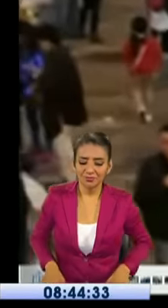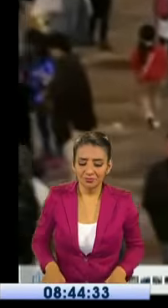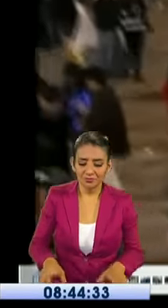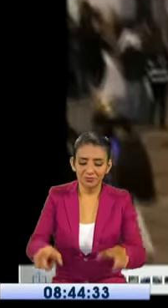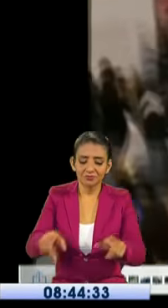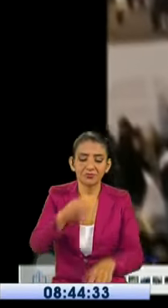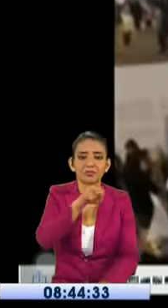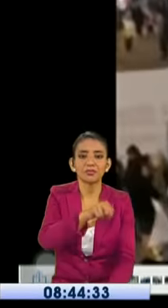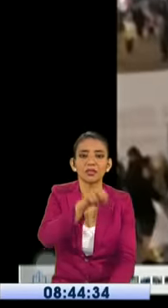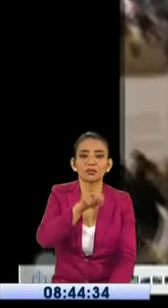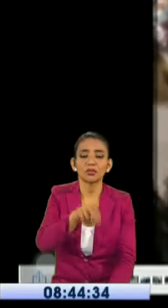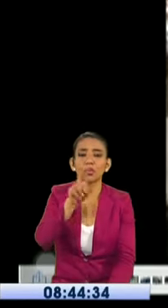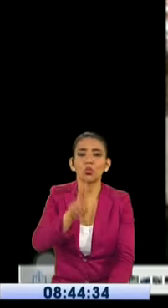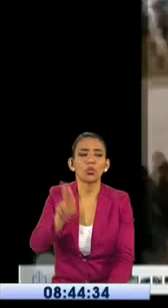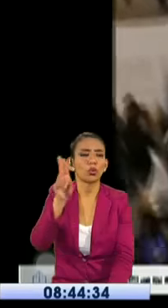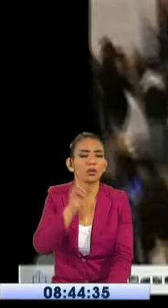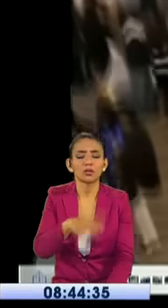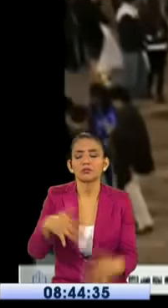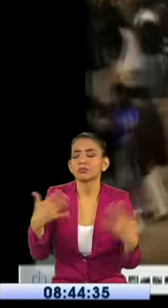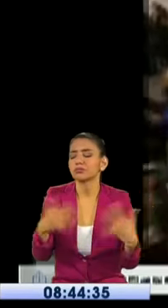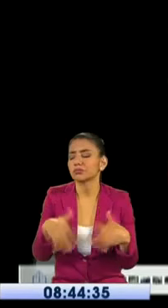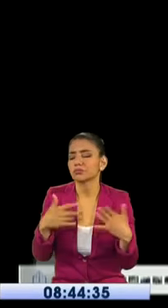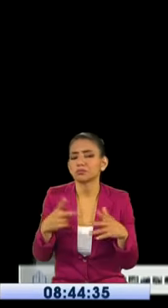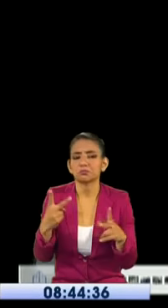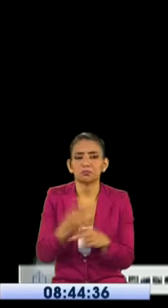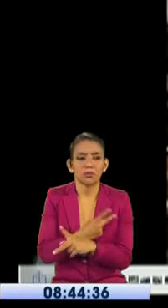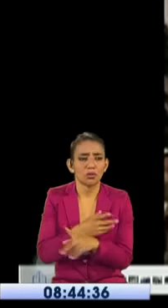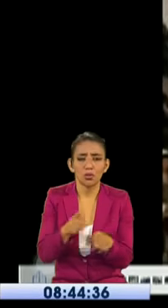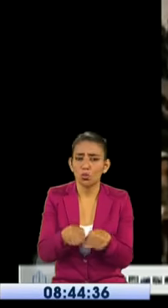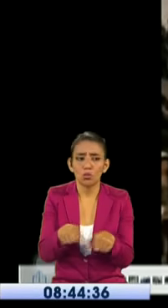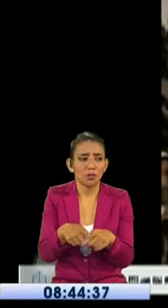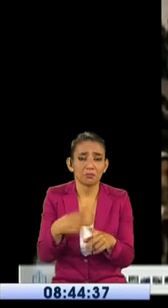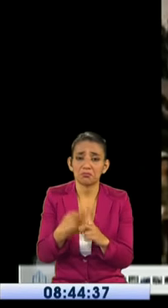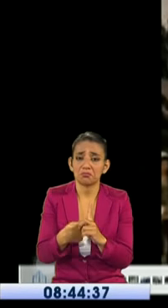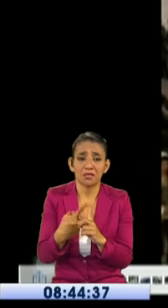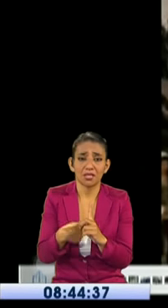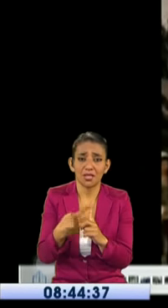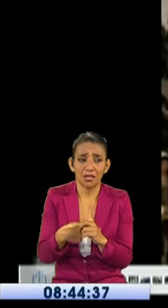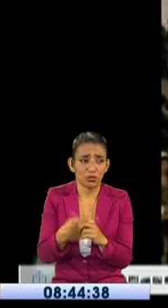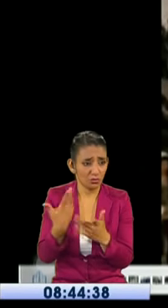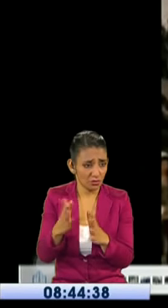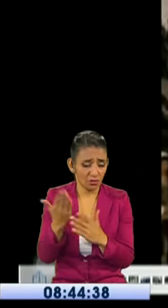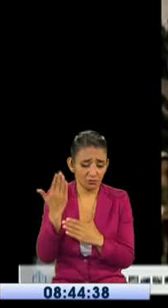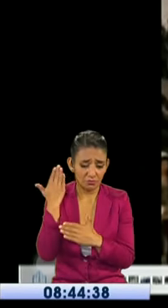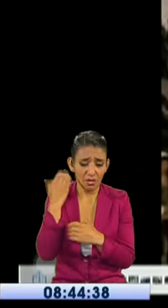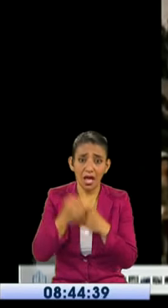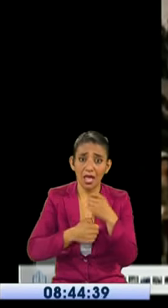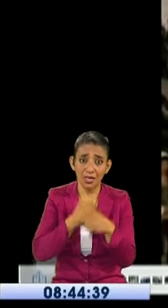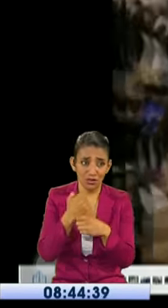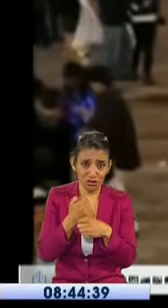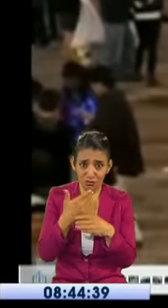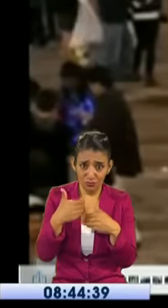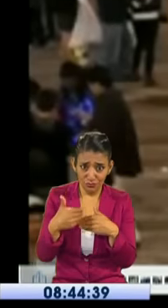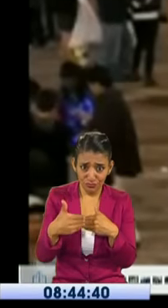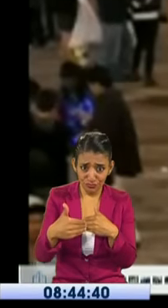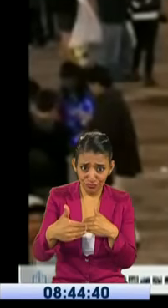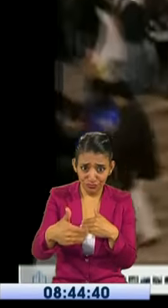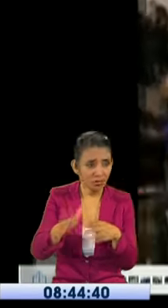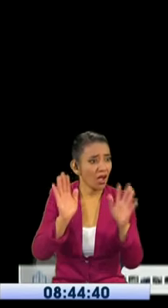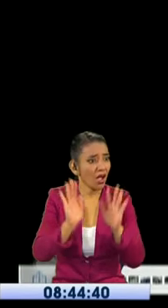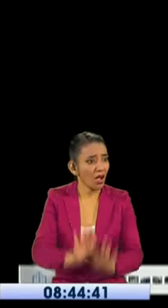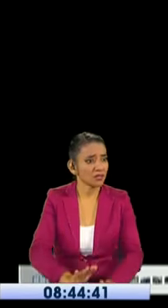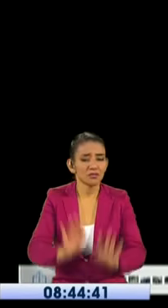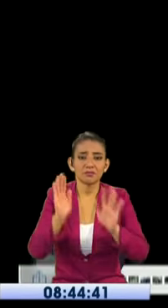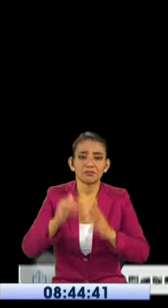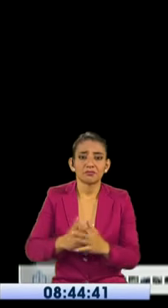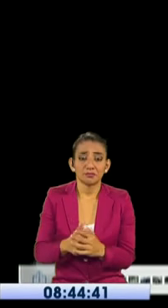Ha estado terrible esto, convertido en un gran mercado. Lo dijimos durante todo el año, este es el detonante. Y